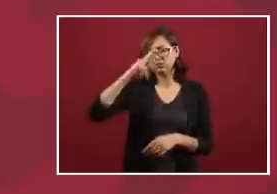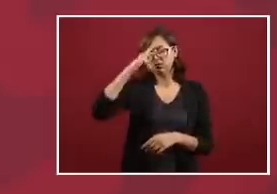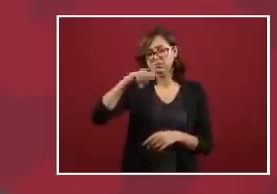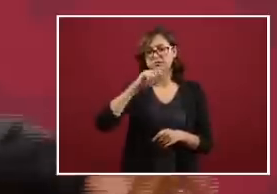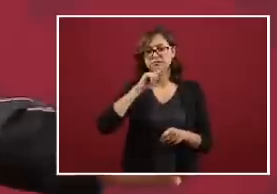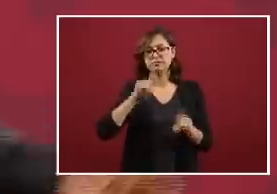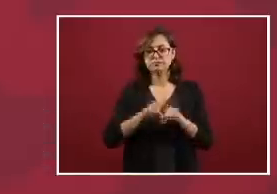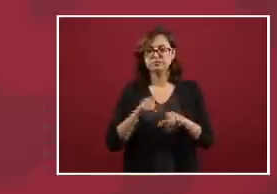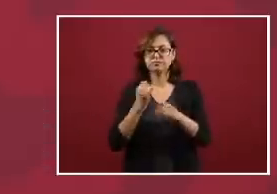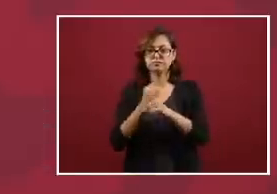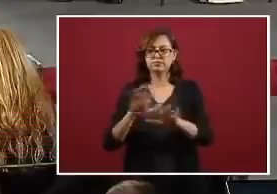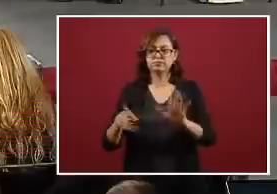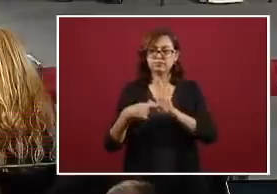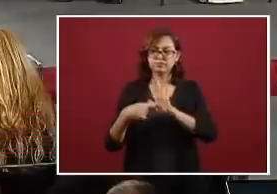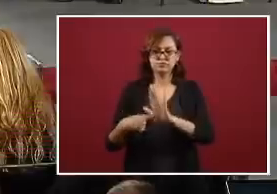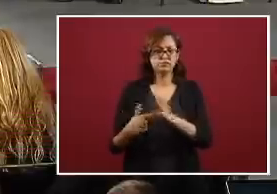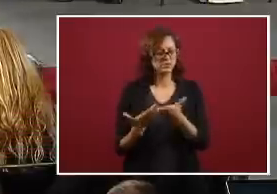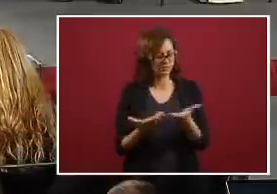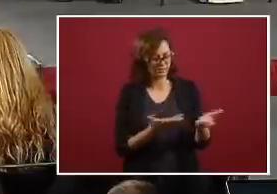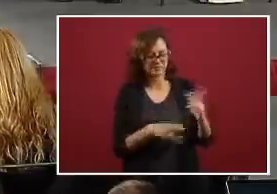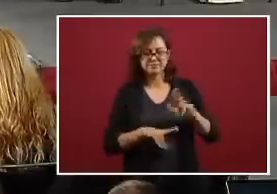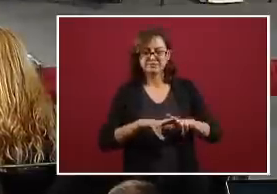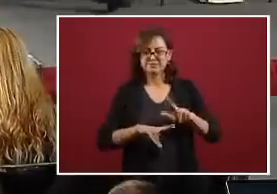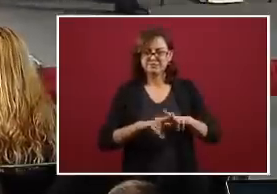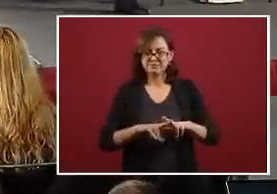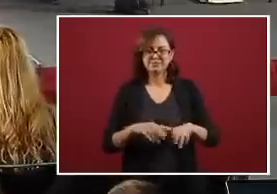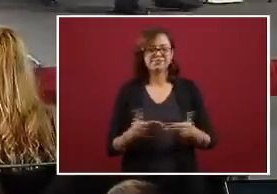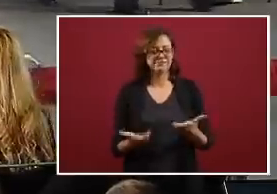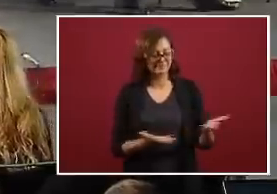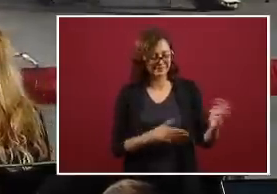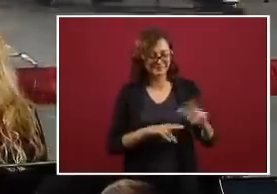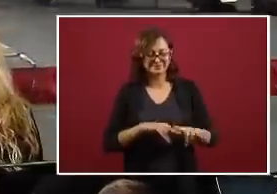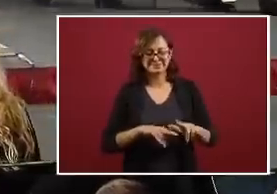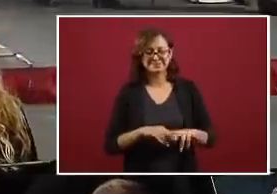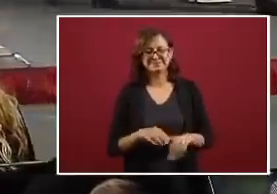tema. Siéntense.